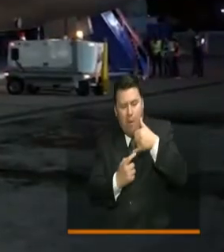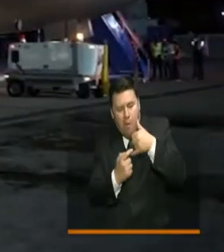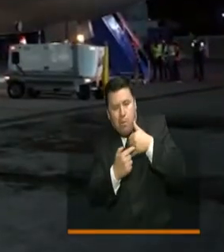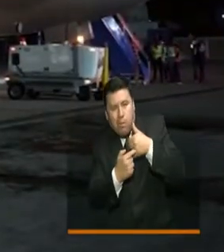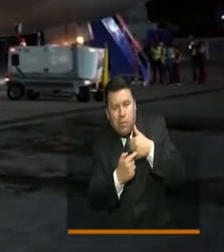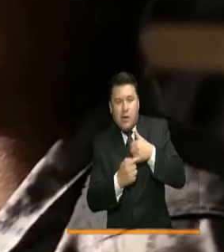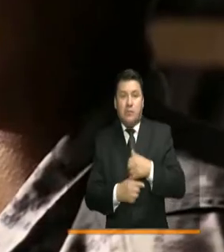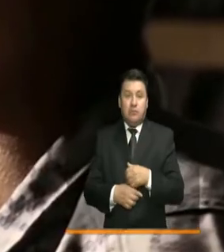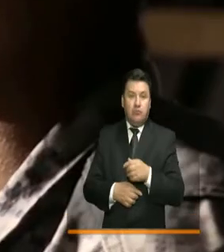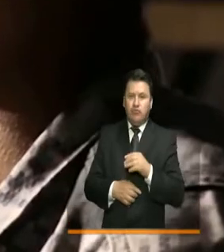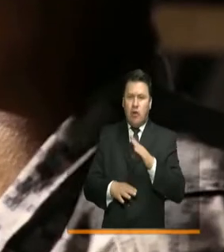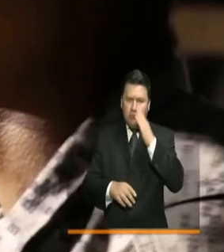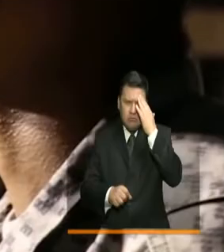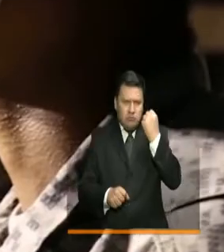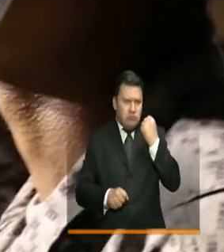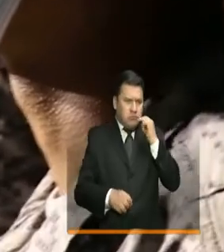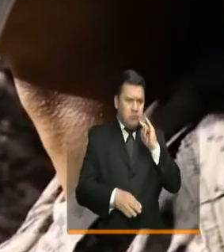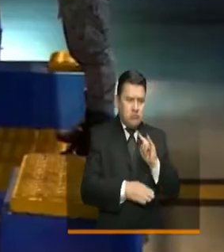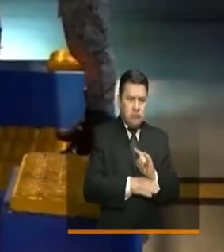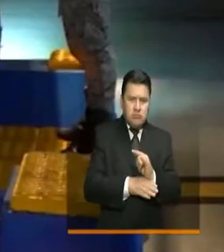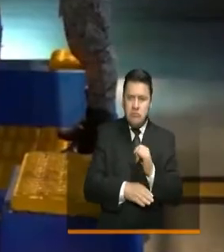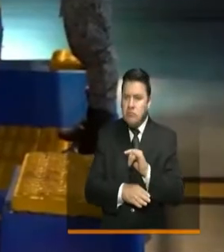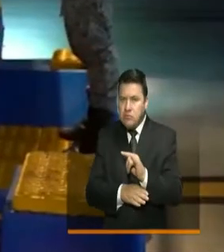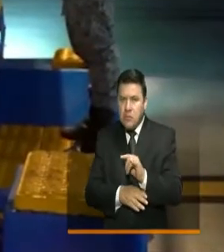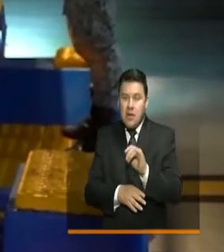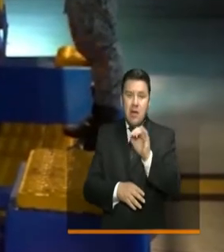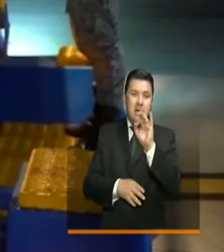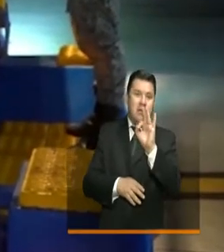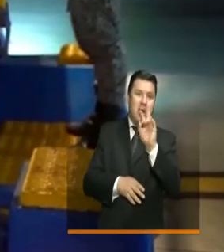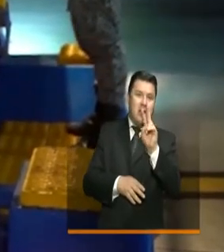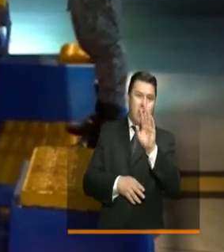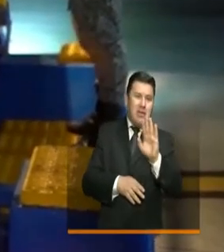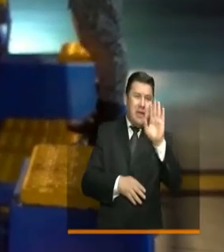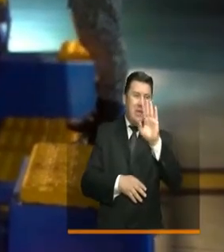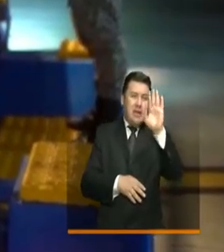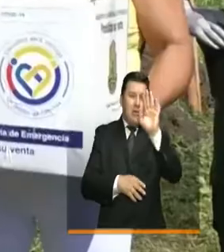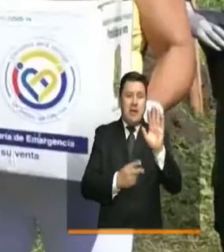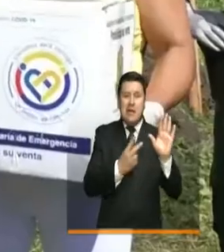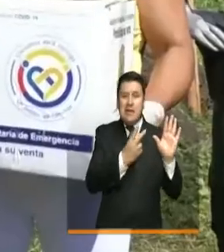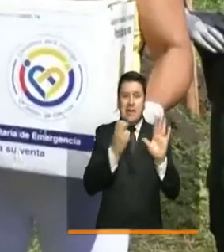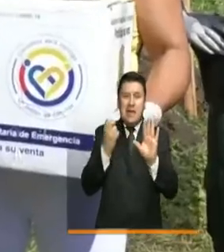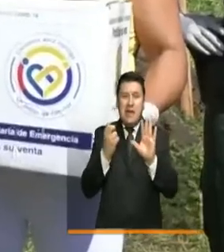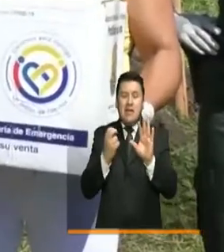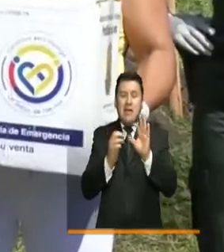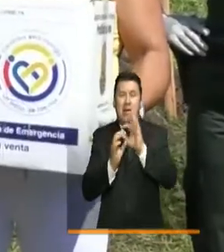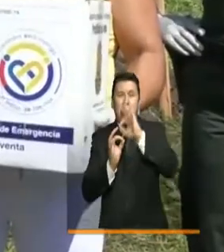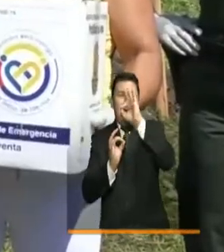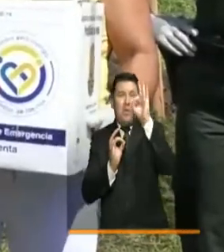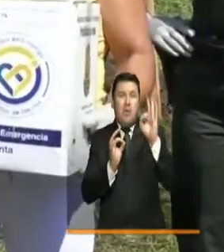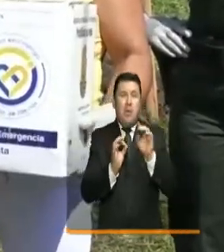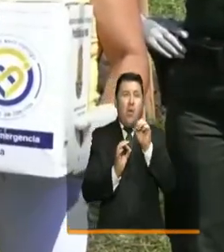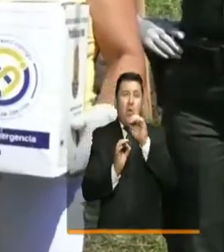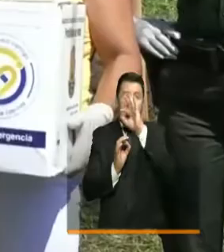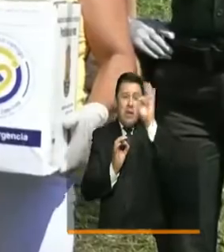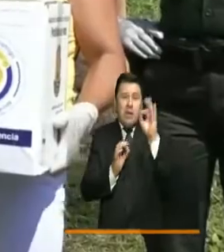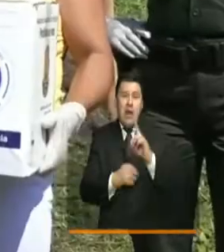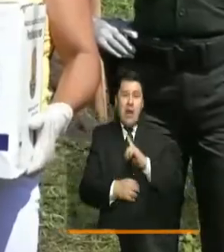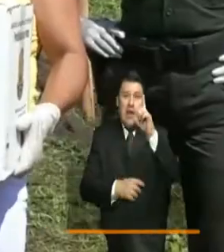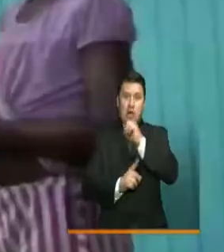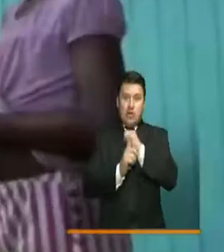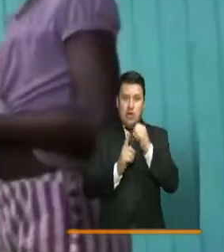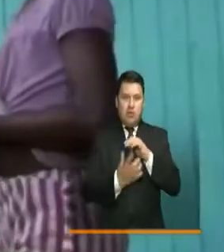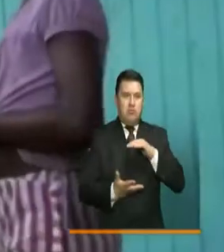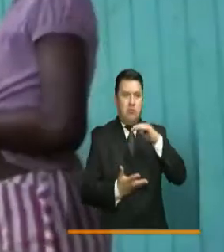las medidas de seguridad, los mercados son trasladados a 32 departamentos y 720 municipios del país, dirigidos a líderes